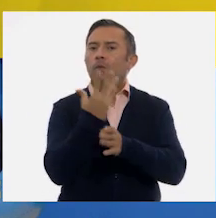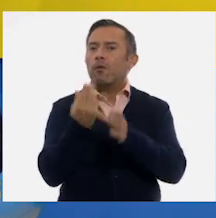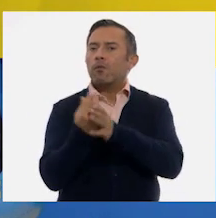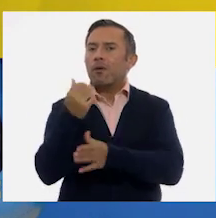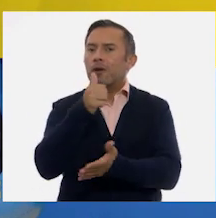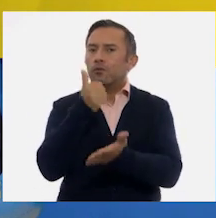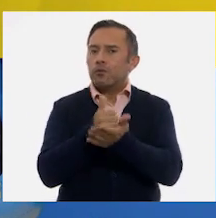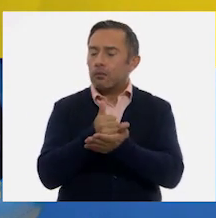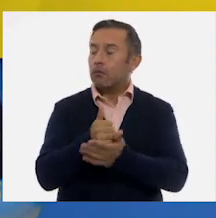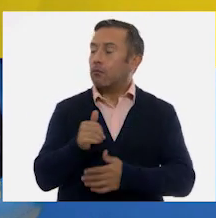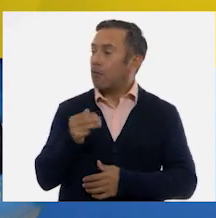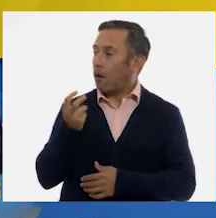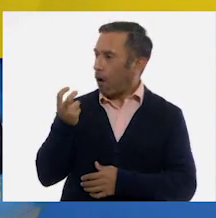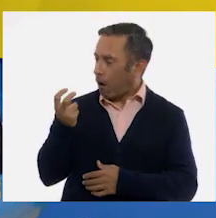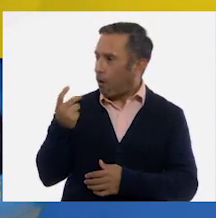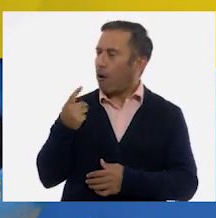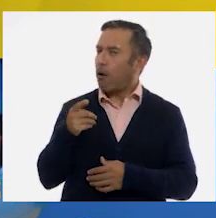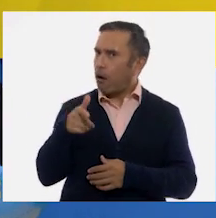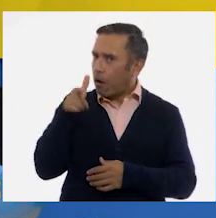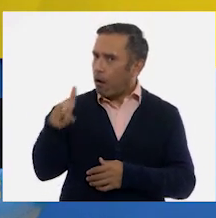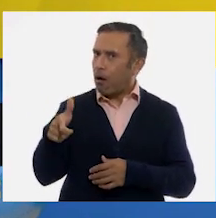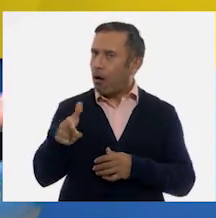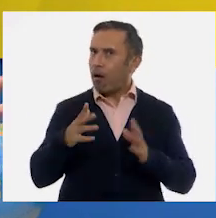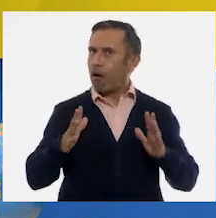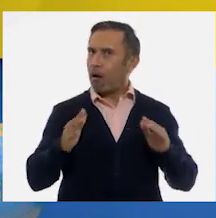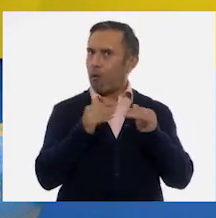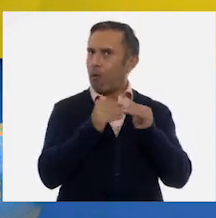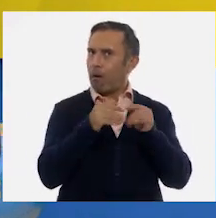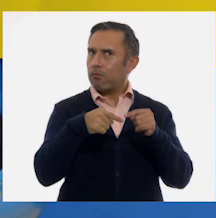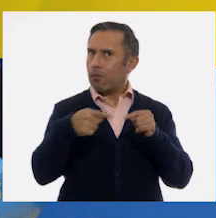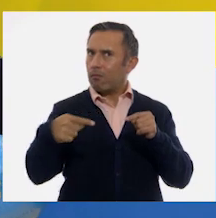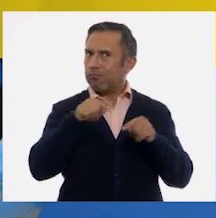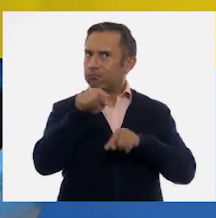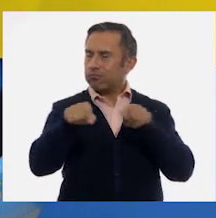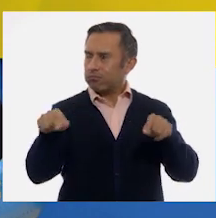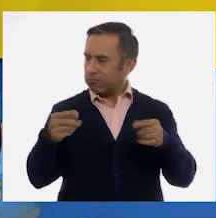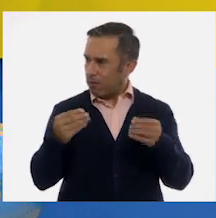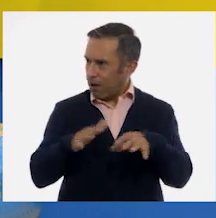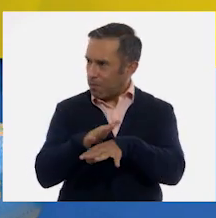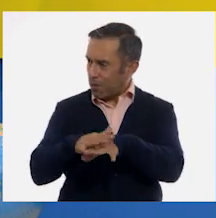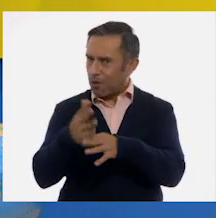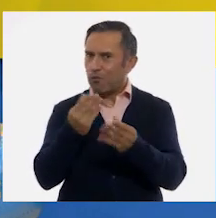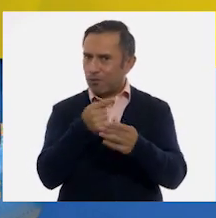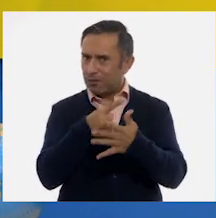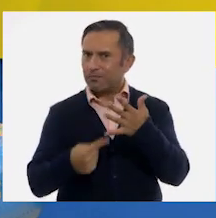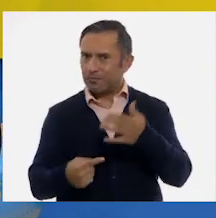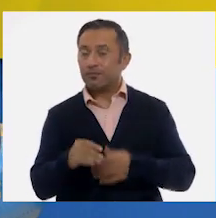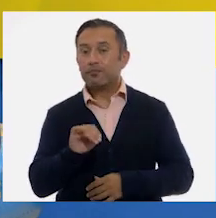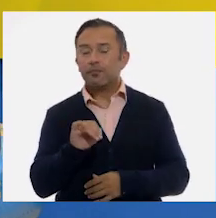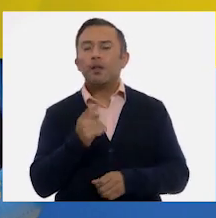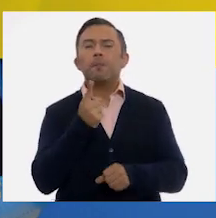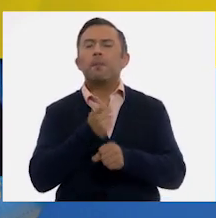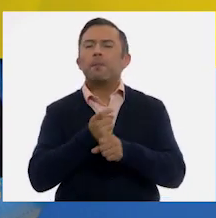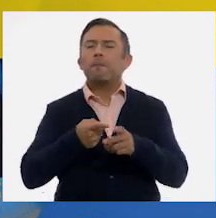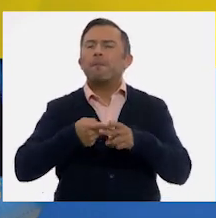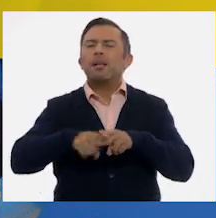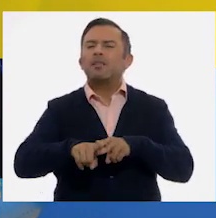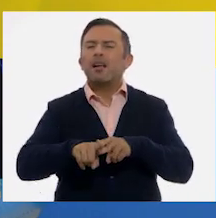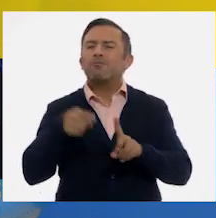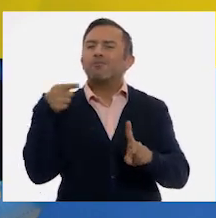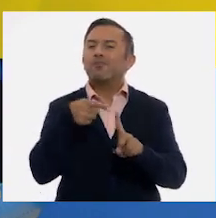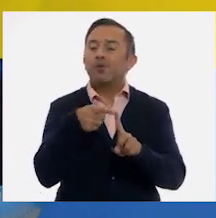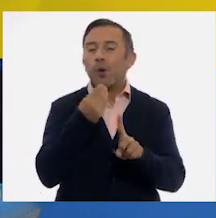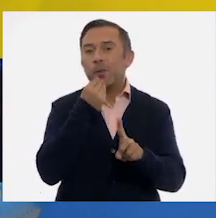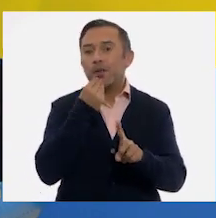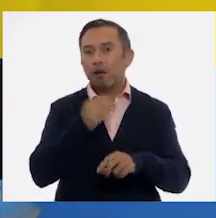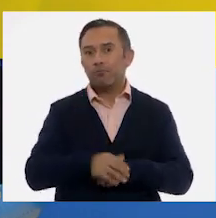pasaron muchas cosas después. ¿Y con cuál empezamos? Bueno, yo propongo con la comida, porque la verdad